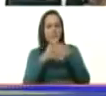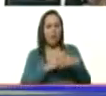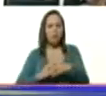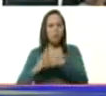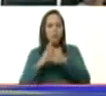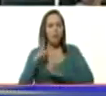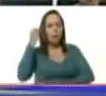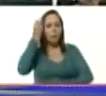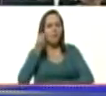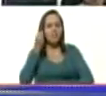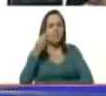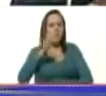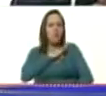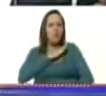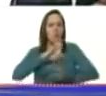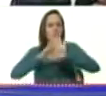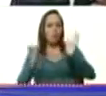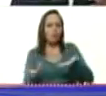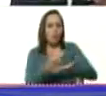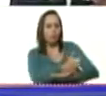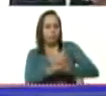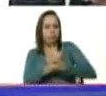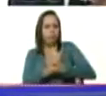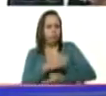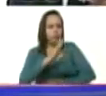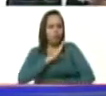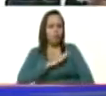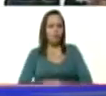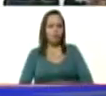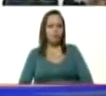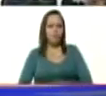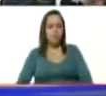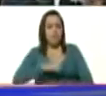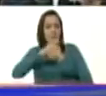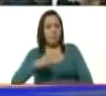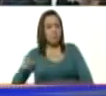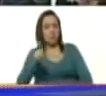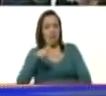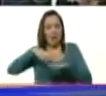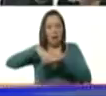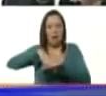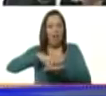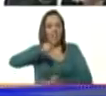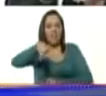mundo y al que no se le arrodilla, lo amenaza.